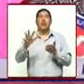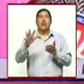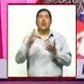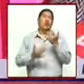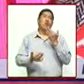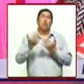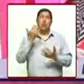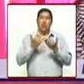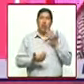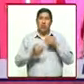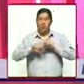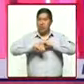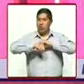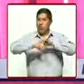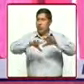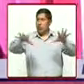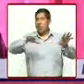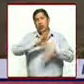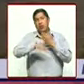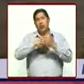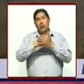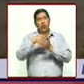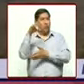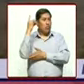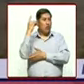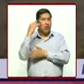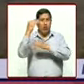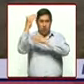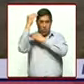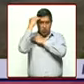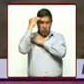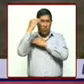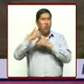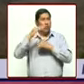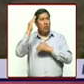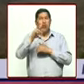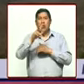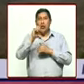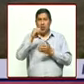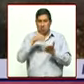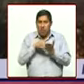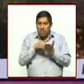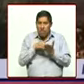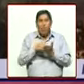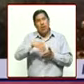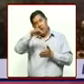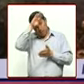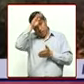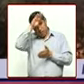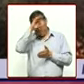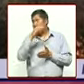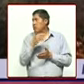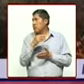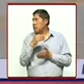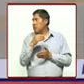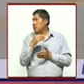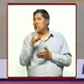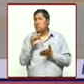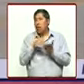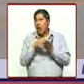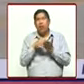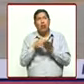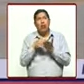31.655 focos de calor distribuidos en todo el país. En Santa Cruz más de 30.000, en Beni estamos con más de